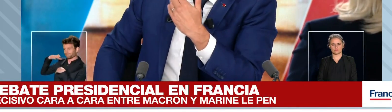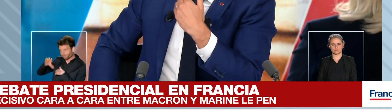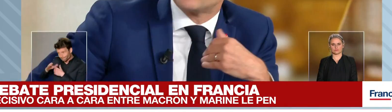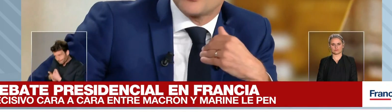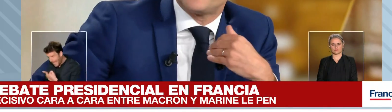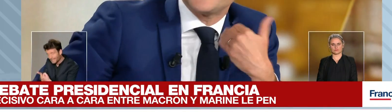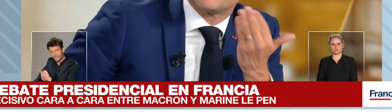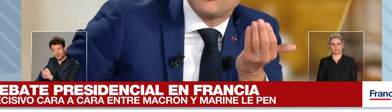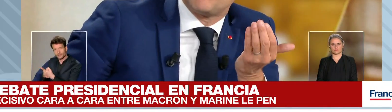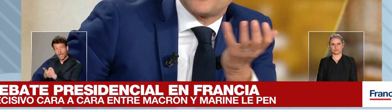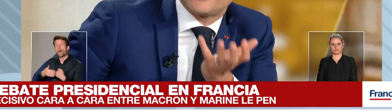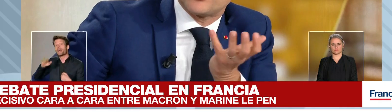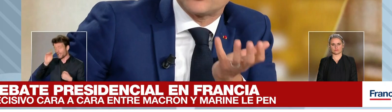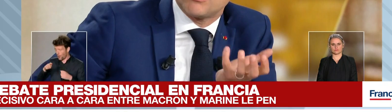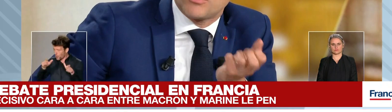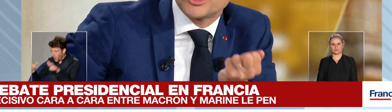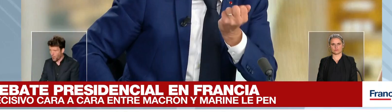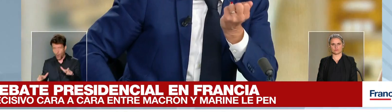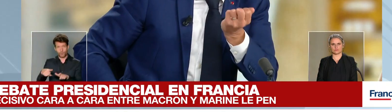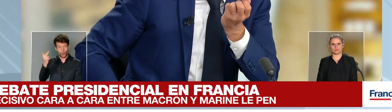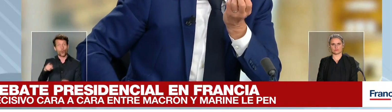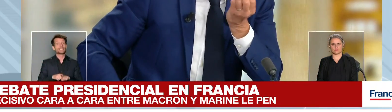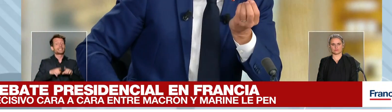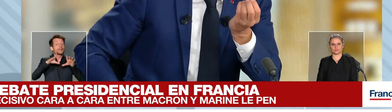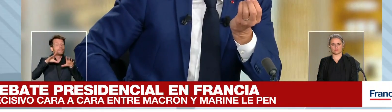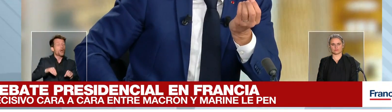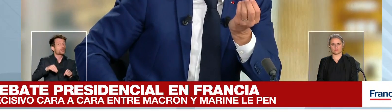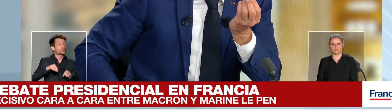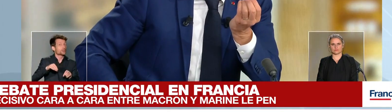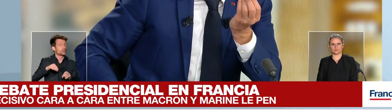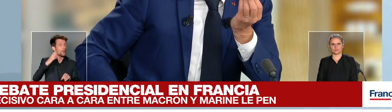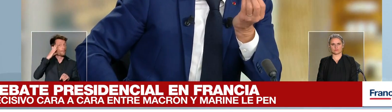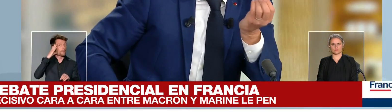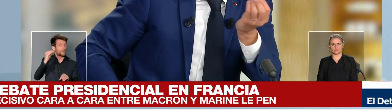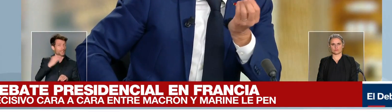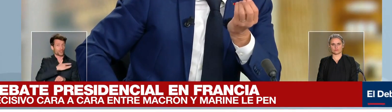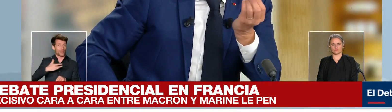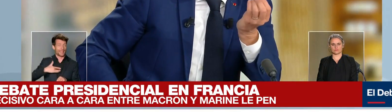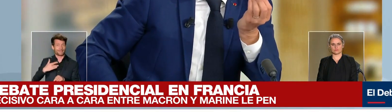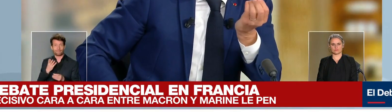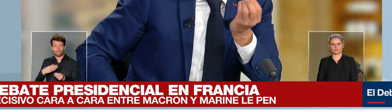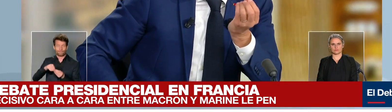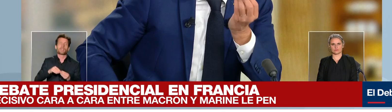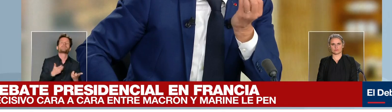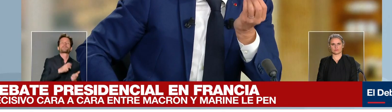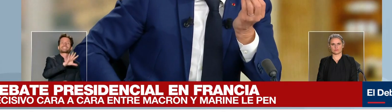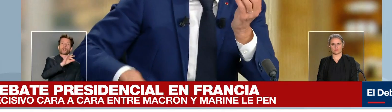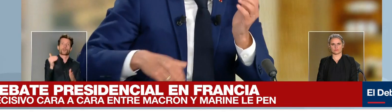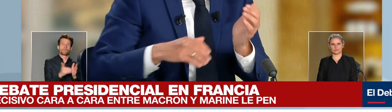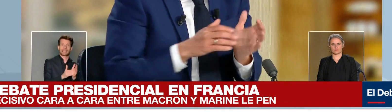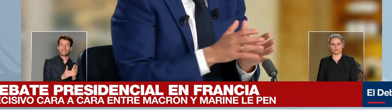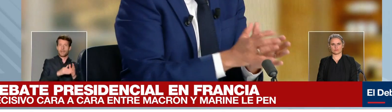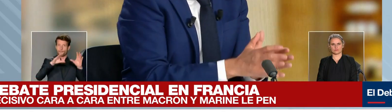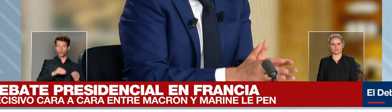ayudadas por la cuestión pública, pero hay que crear también más puestos. Por eso propongo 50.000 puestos de enfermeros y